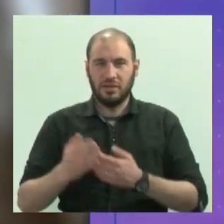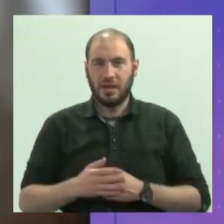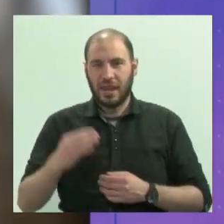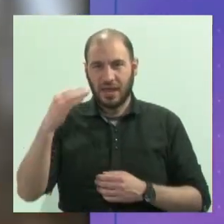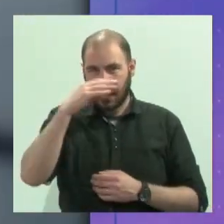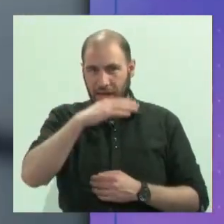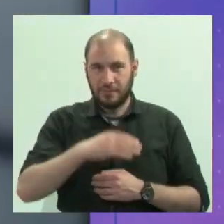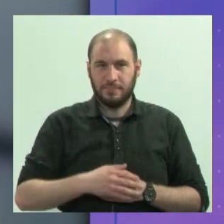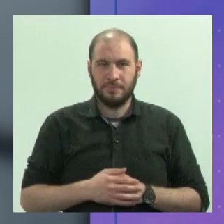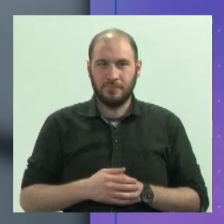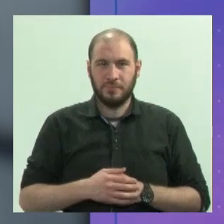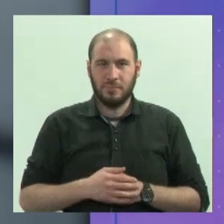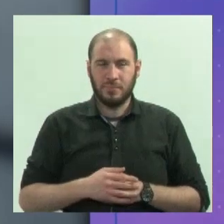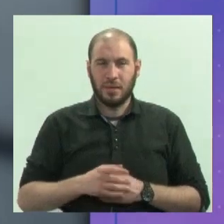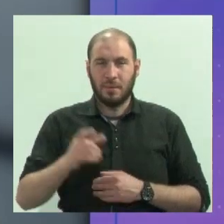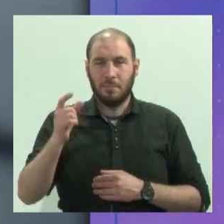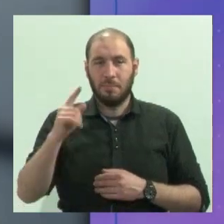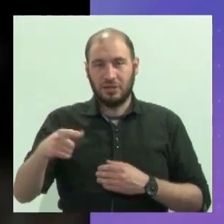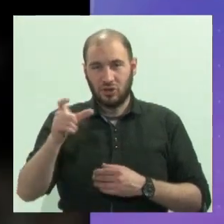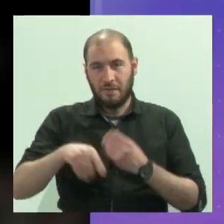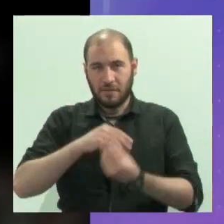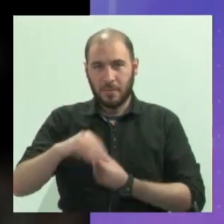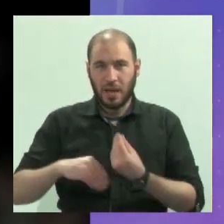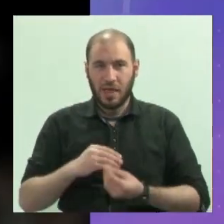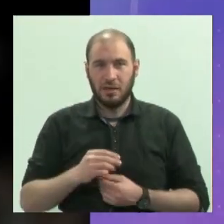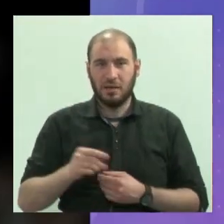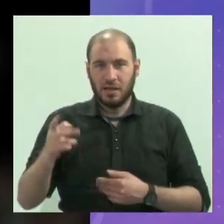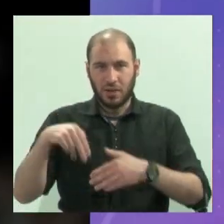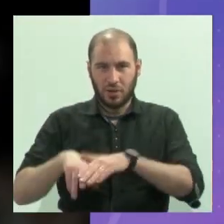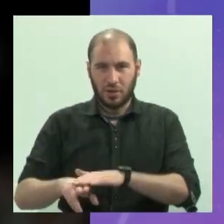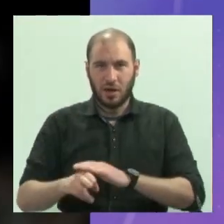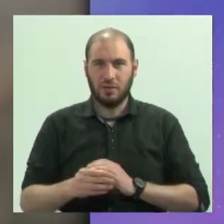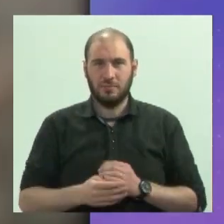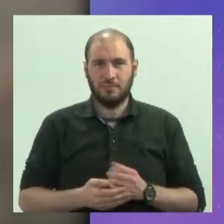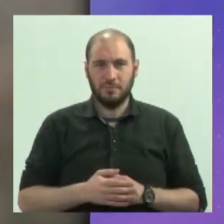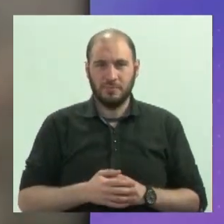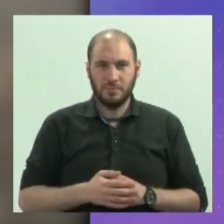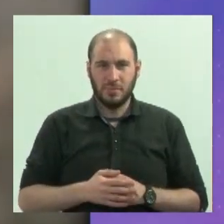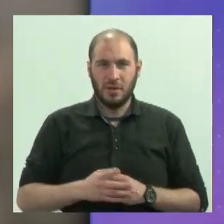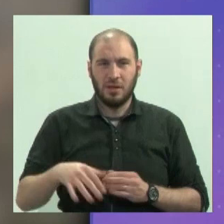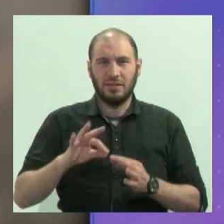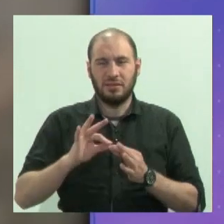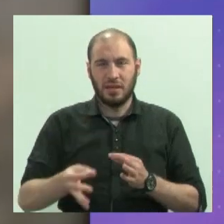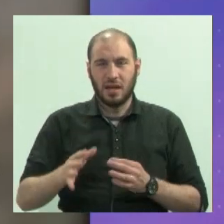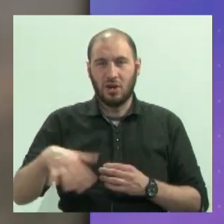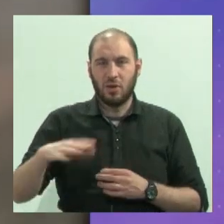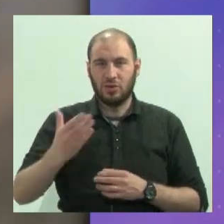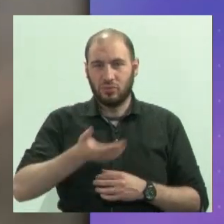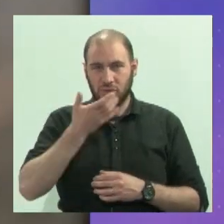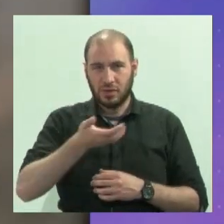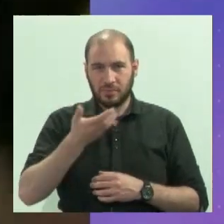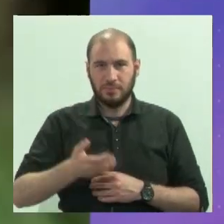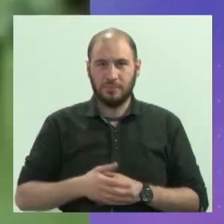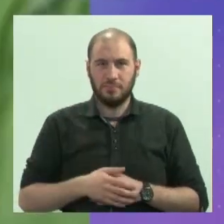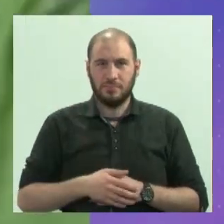negra a un pariente que estaba enterrado cerca de